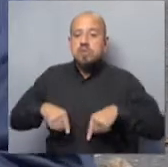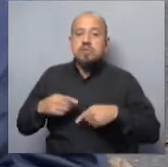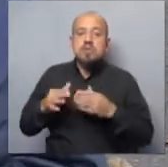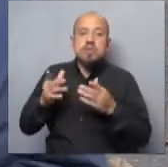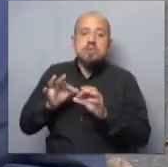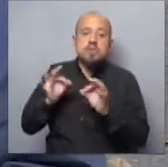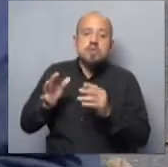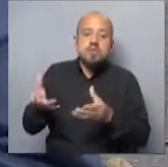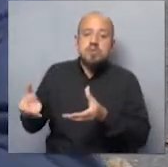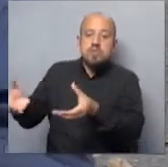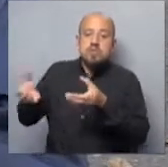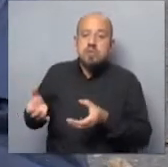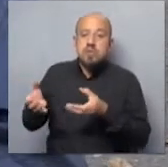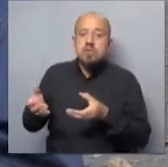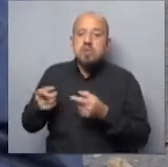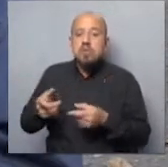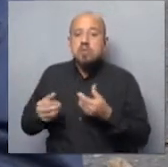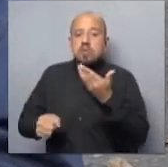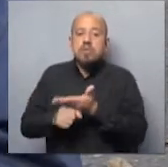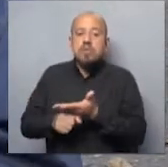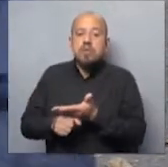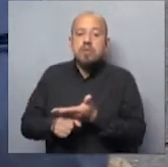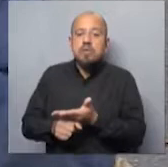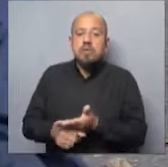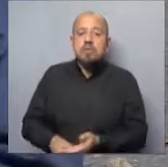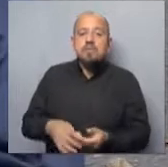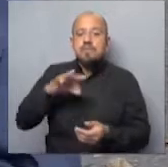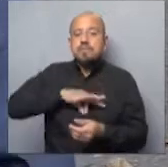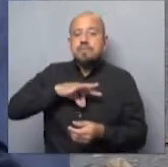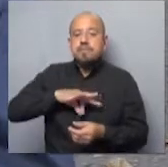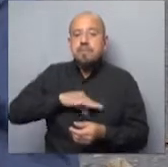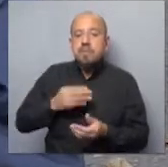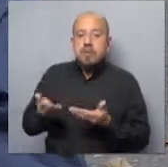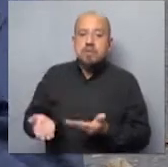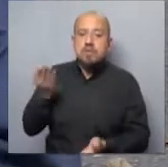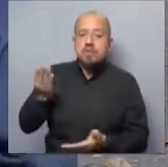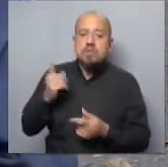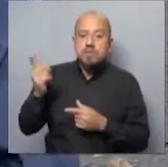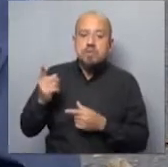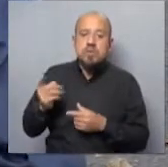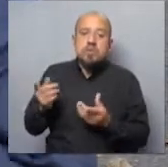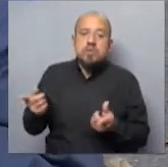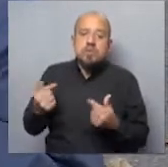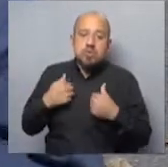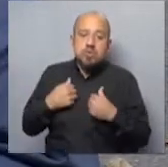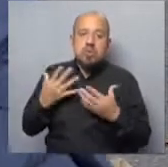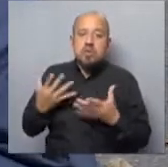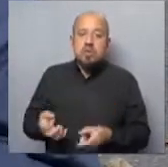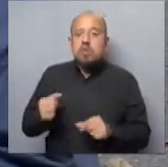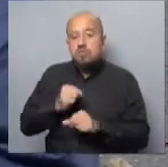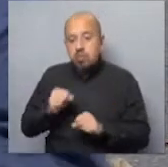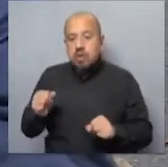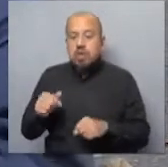sea una canasta, no estamos pidiendo además un sueldo alto como tienen ellos, ni mucho menos. Queremos poder